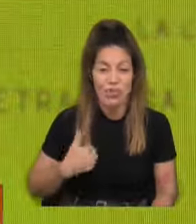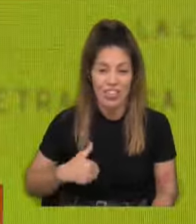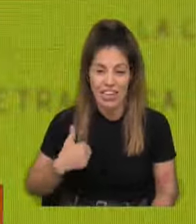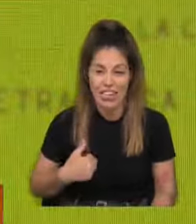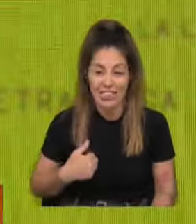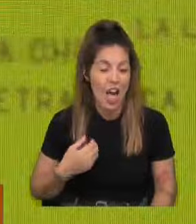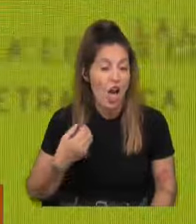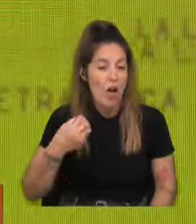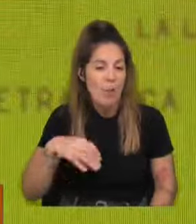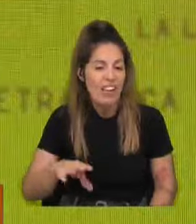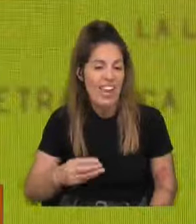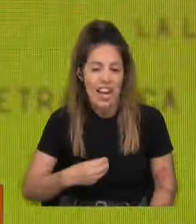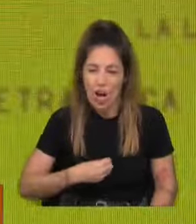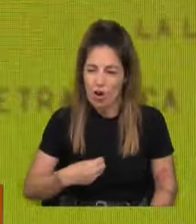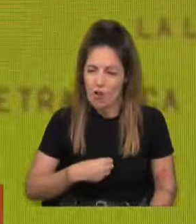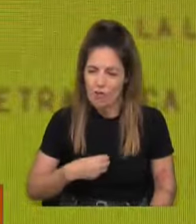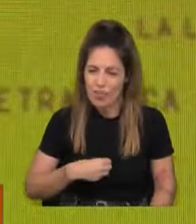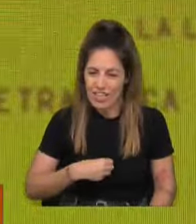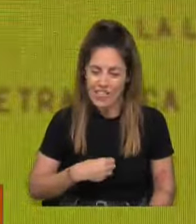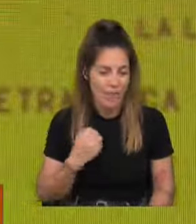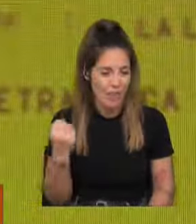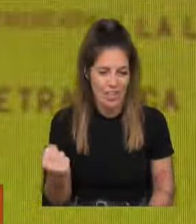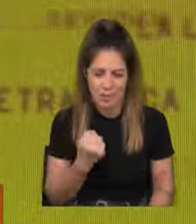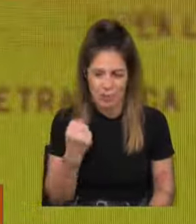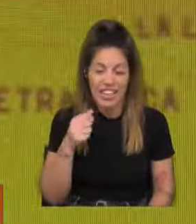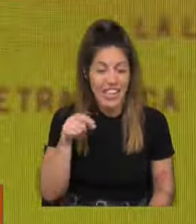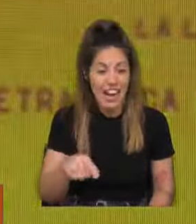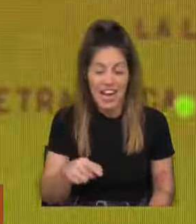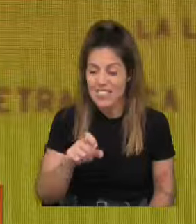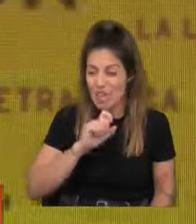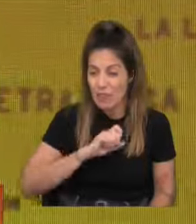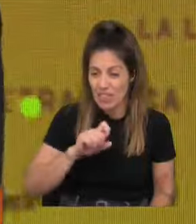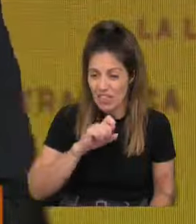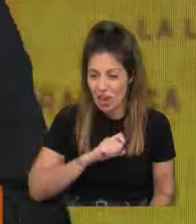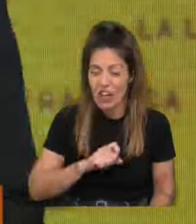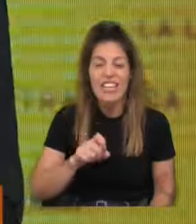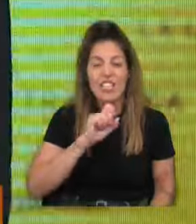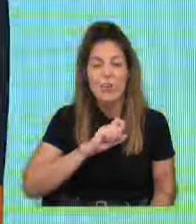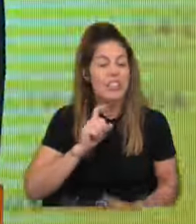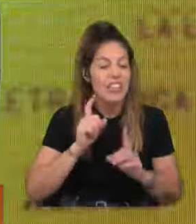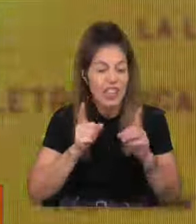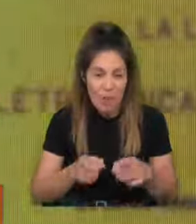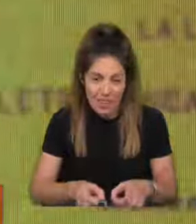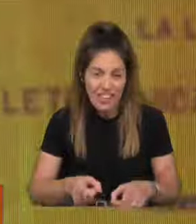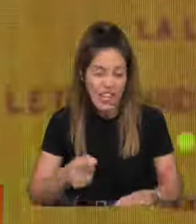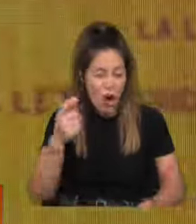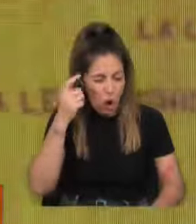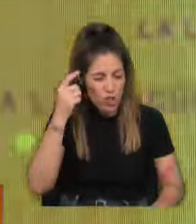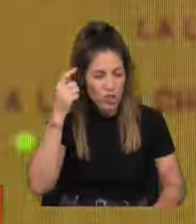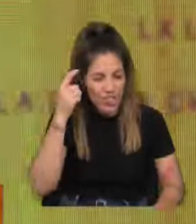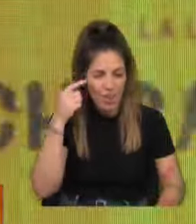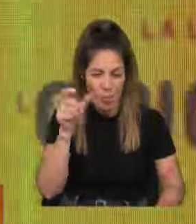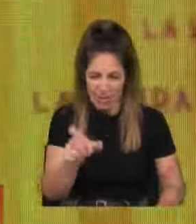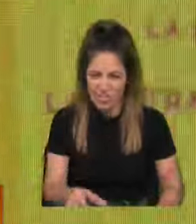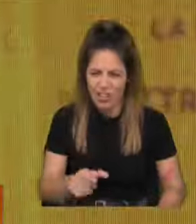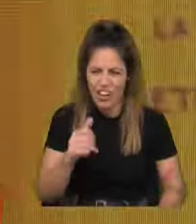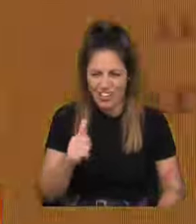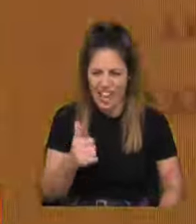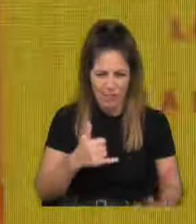credibilidad es un problema muy importante y en este caso se mintió y se miente también de forma consciente porque es gente que está